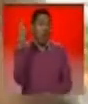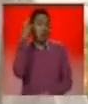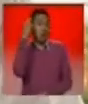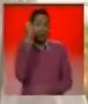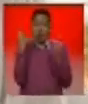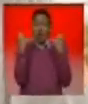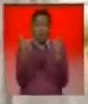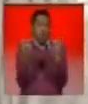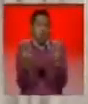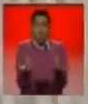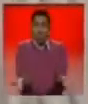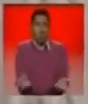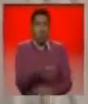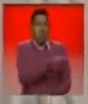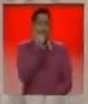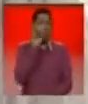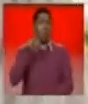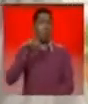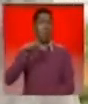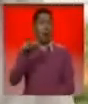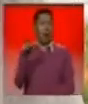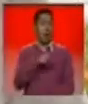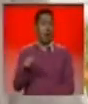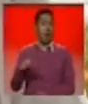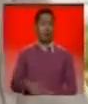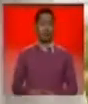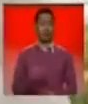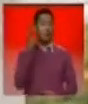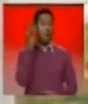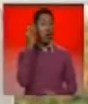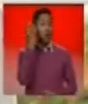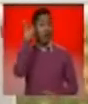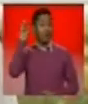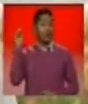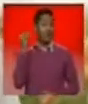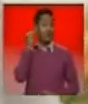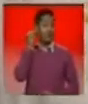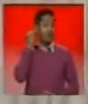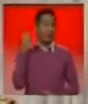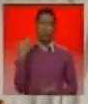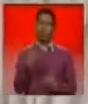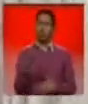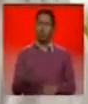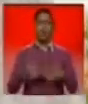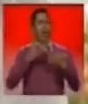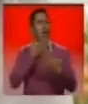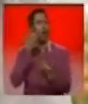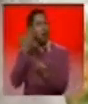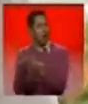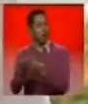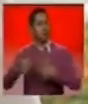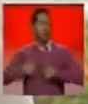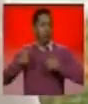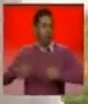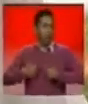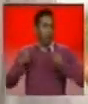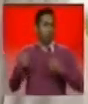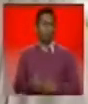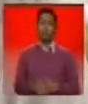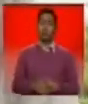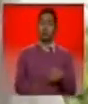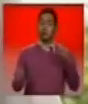por qué escogieron un Páez. Cintia Viteri, solo tengo palabras de gratitud. Primero por la candidatura de Cintia. Y luego, pues, rematando,